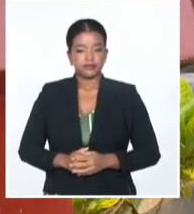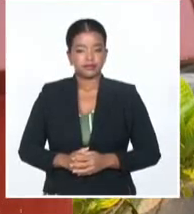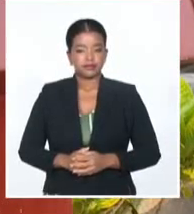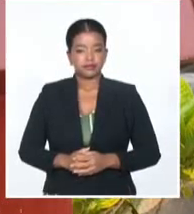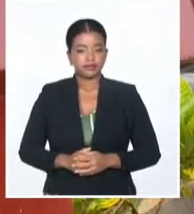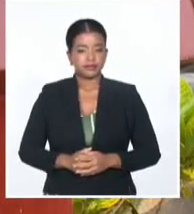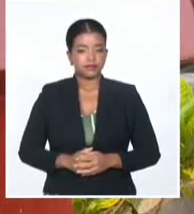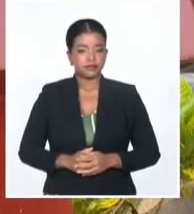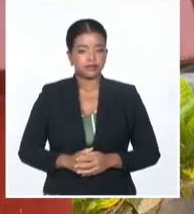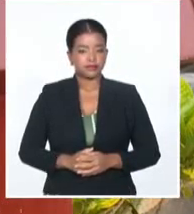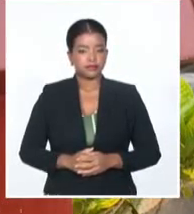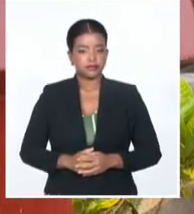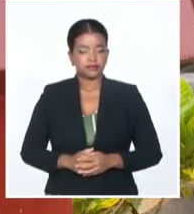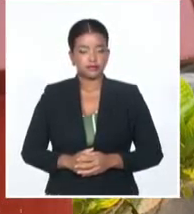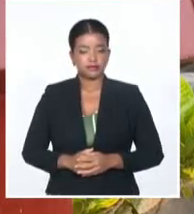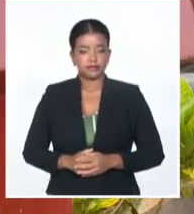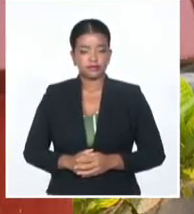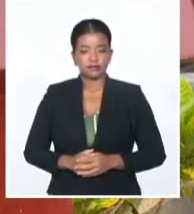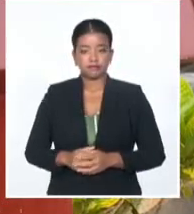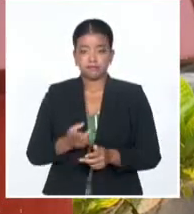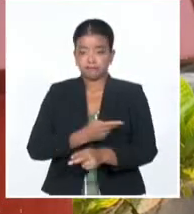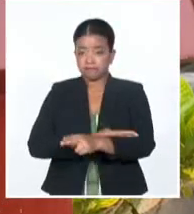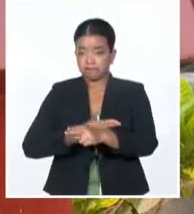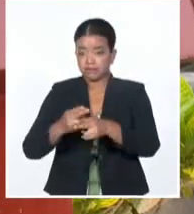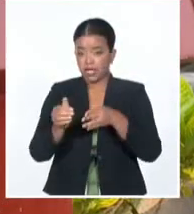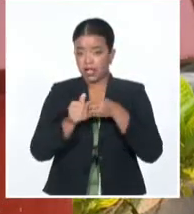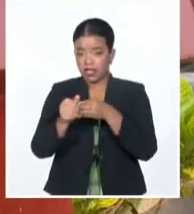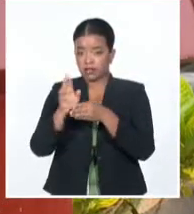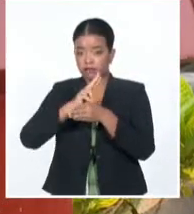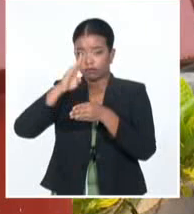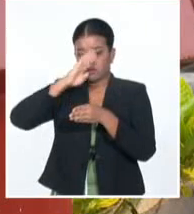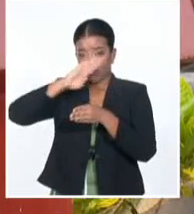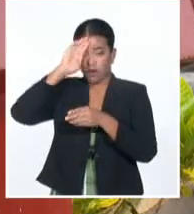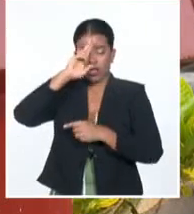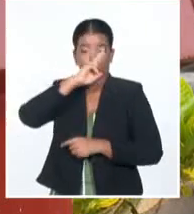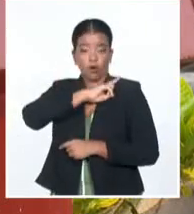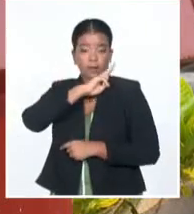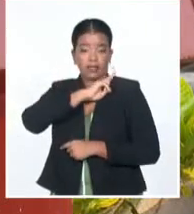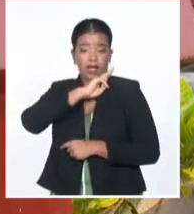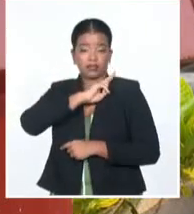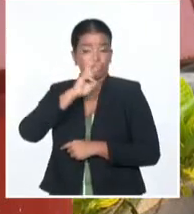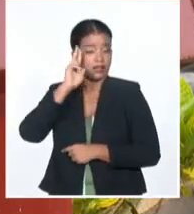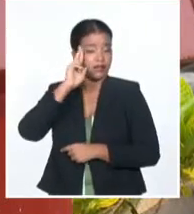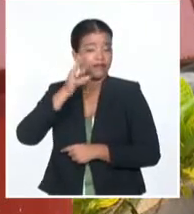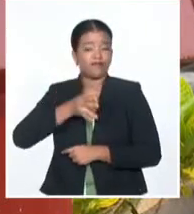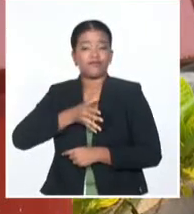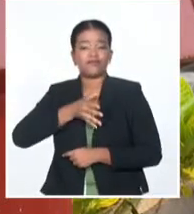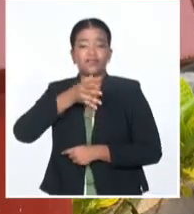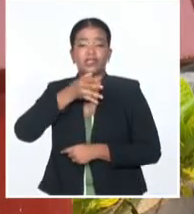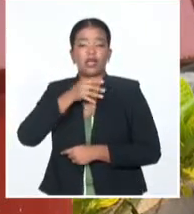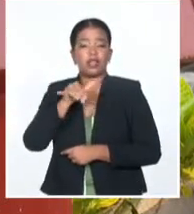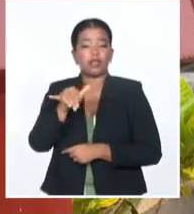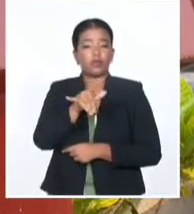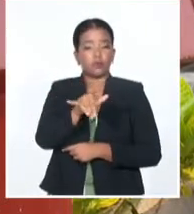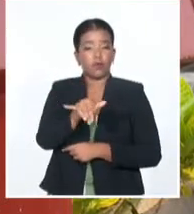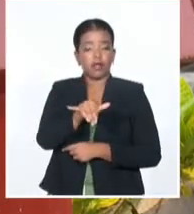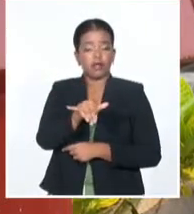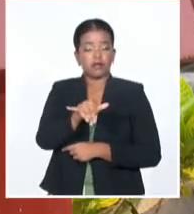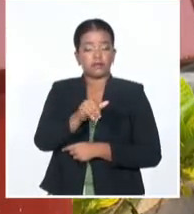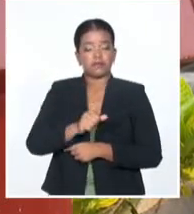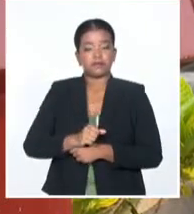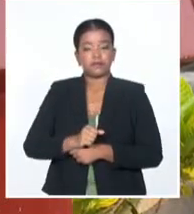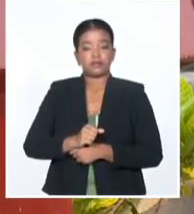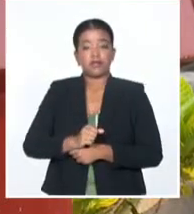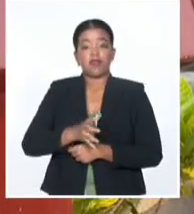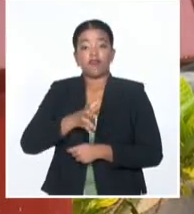líder histórico de la Revolución Cubana, nuestro invicto comandante en jefe Fidel Castro Ruz, que sin lugar a duda fue